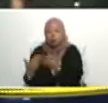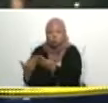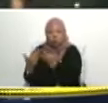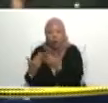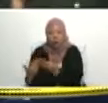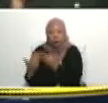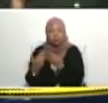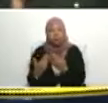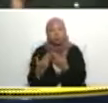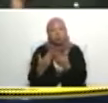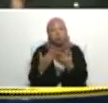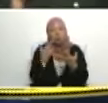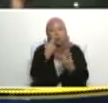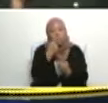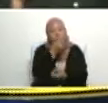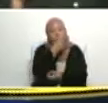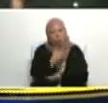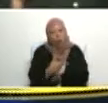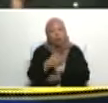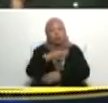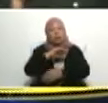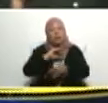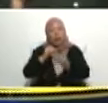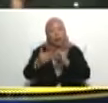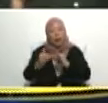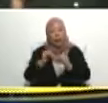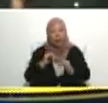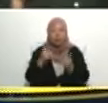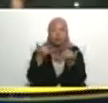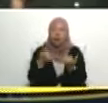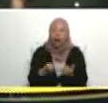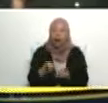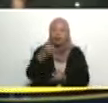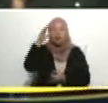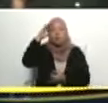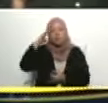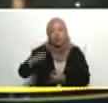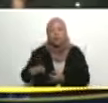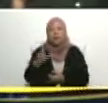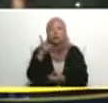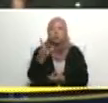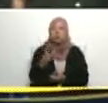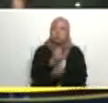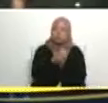Fuerza Armada virtuosa, es una Fuerza Armada que está allí para